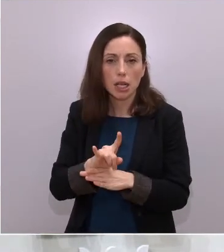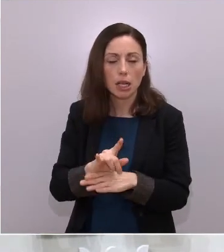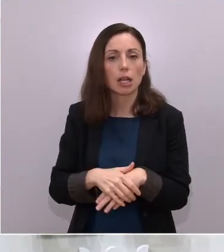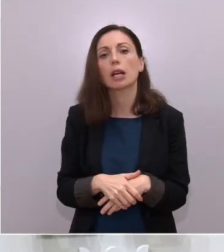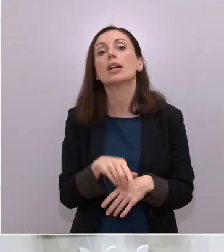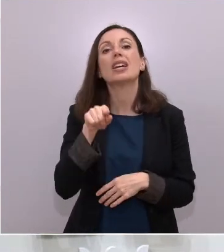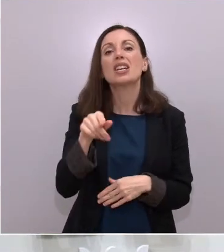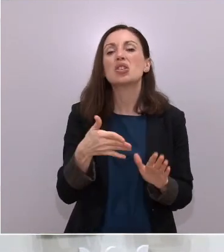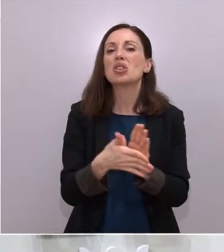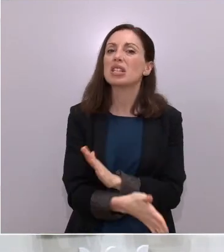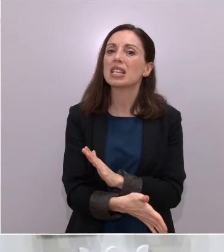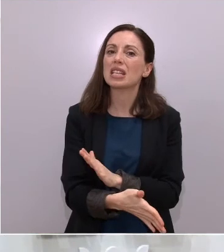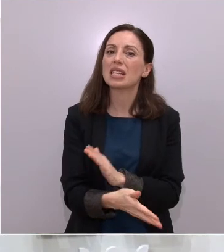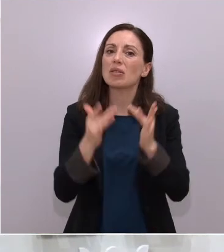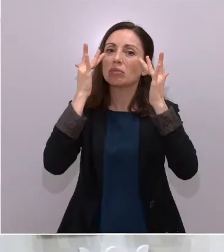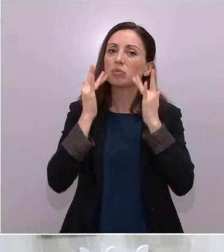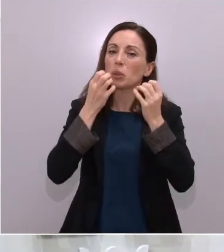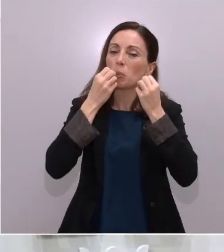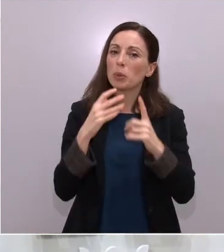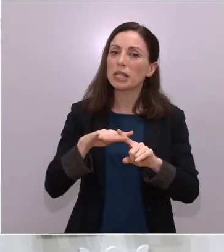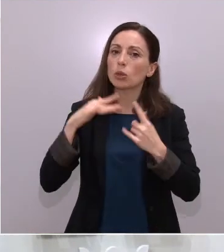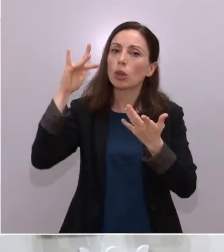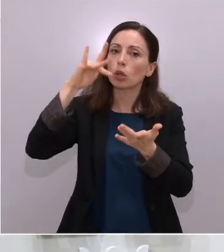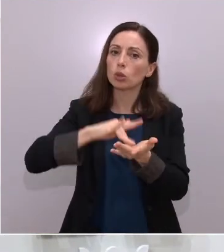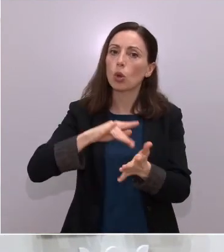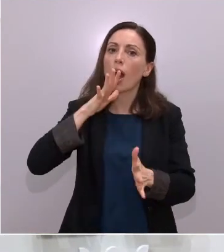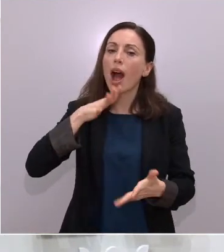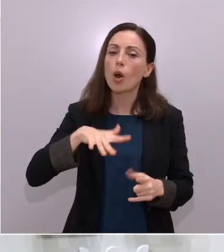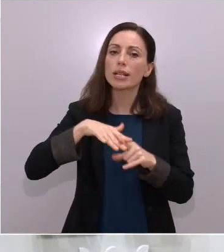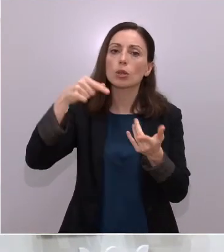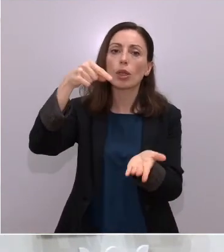eso es no estar a la altura de las circunstancias, de lo que exige